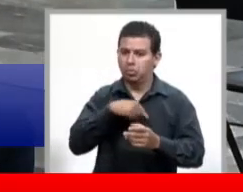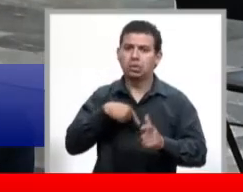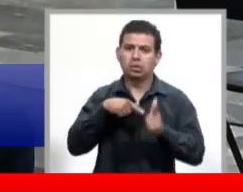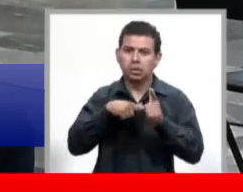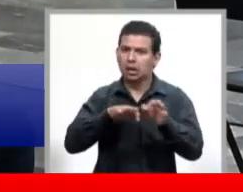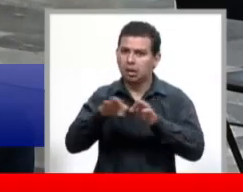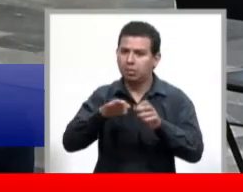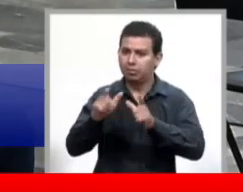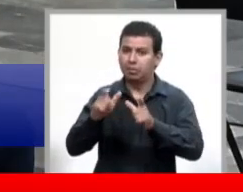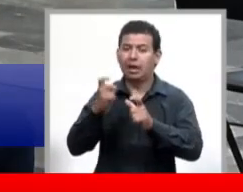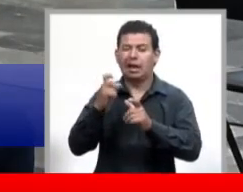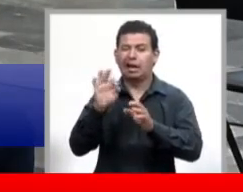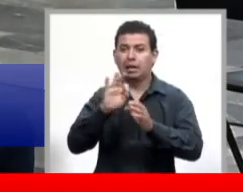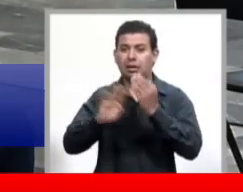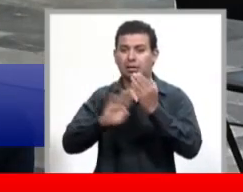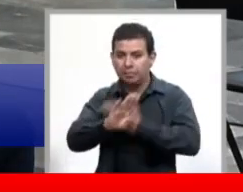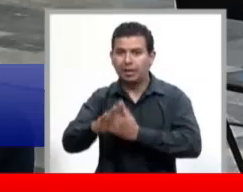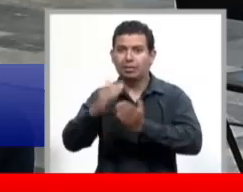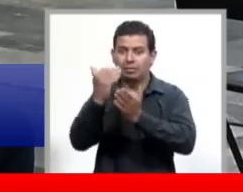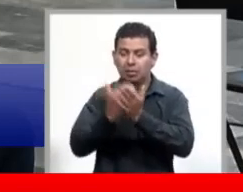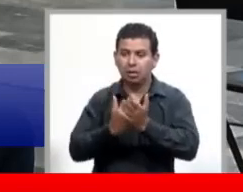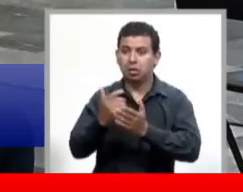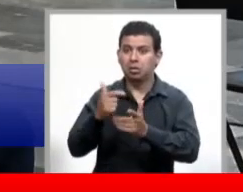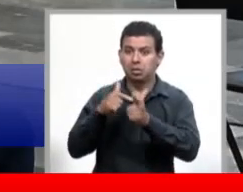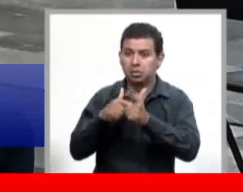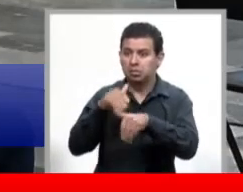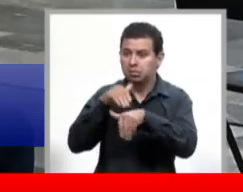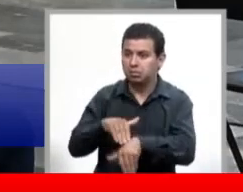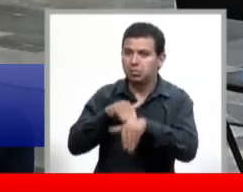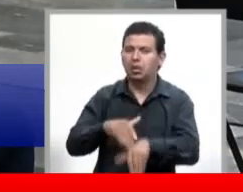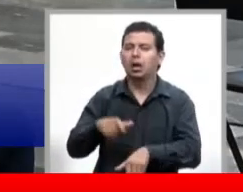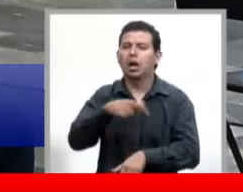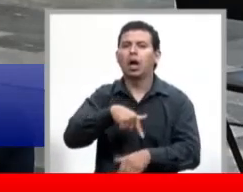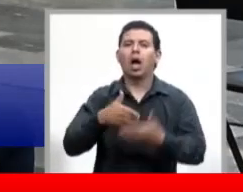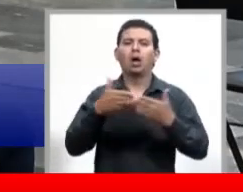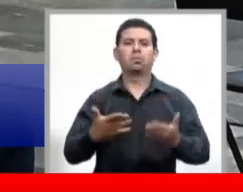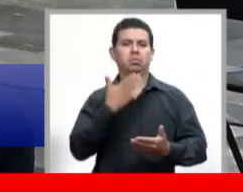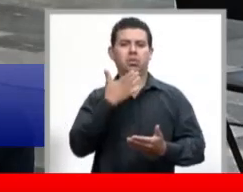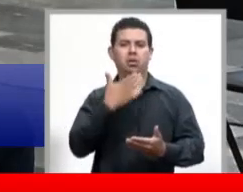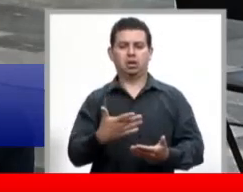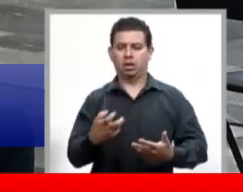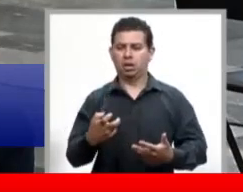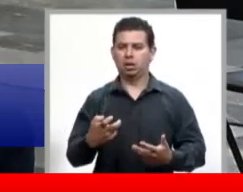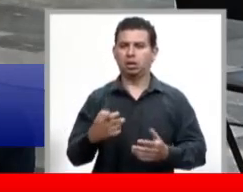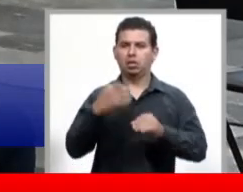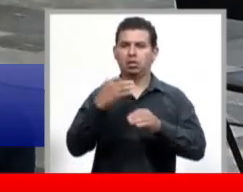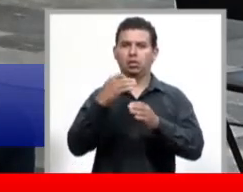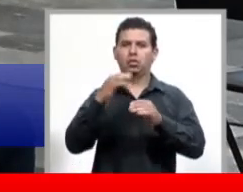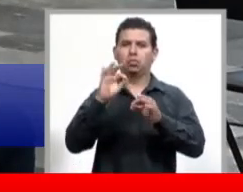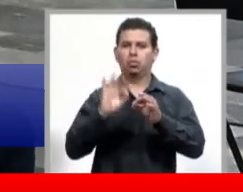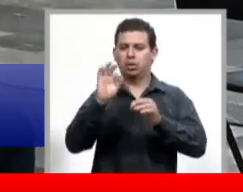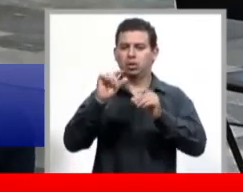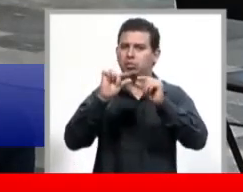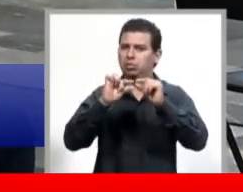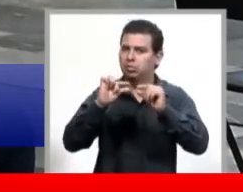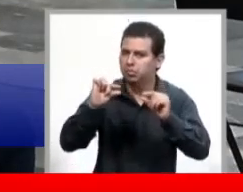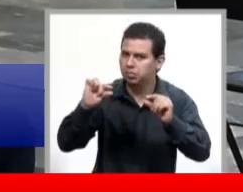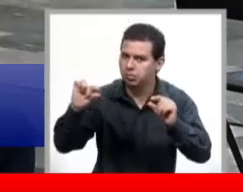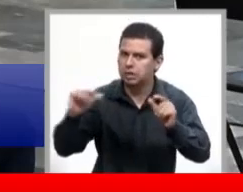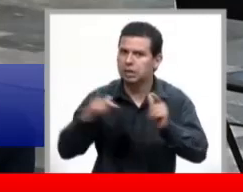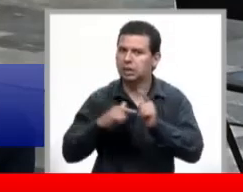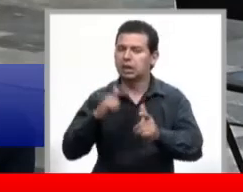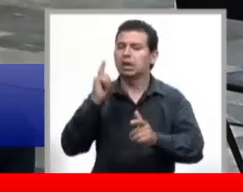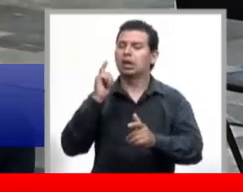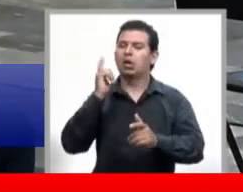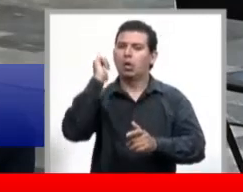estas acciones de prevención sigan siendo efectivas y por eso estamos el día de hoy aquí, vamos a evitar